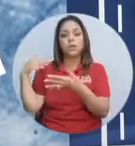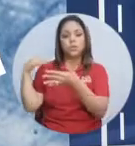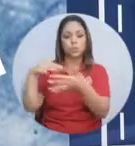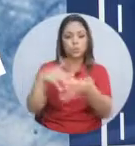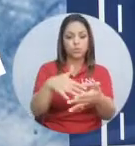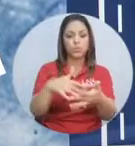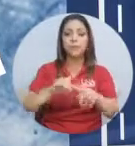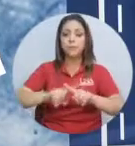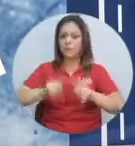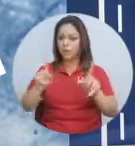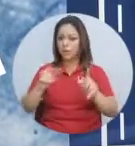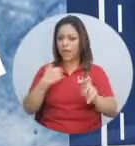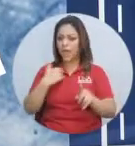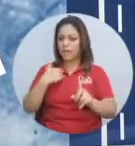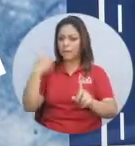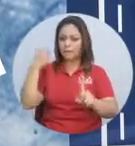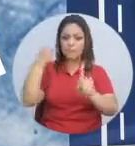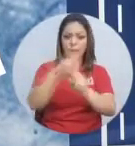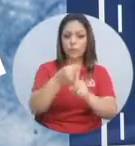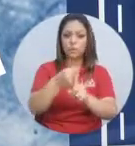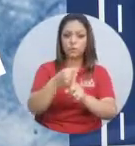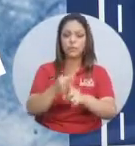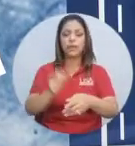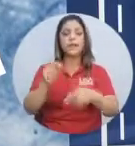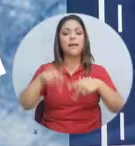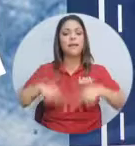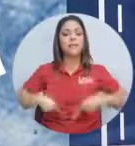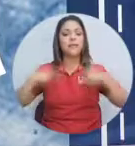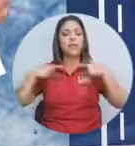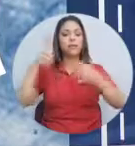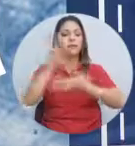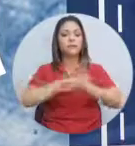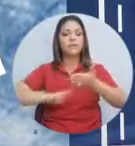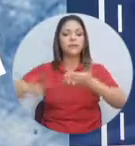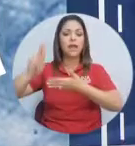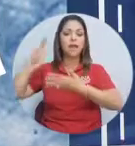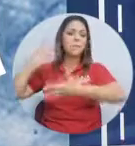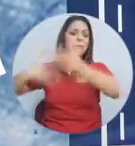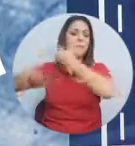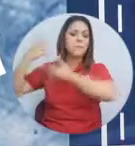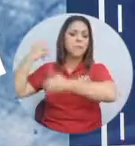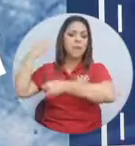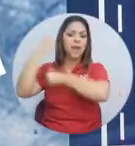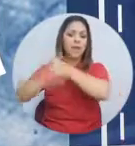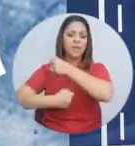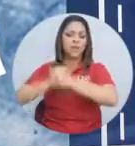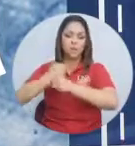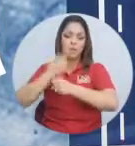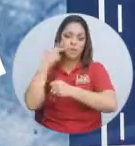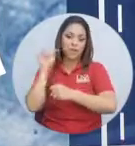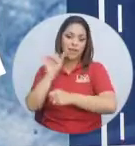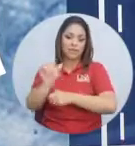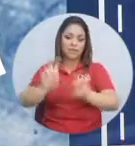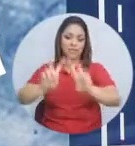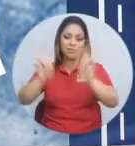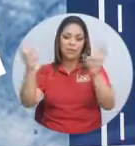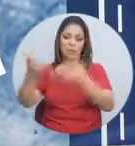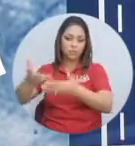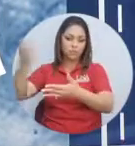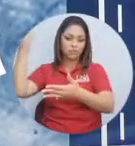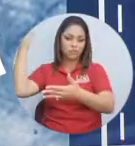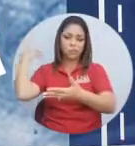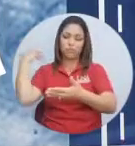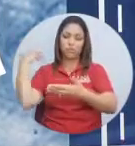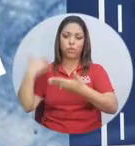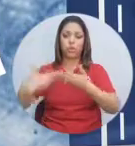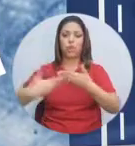al respecto. El impacto que esto ha tenido en la vida universitaria por años, porque el tema del bullying y el ciberbullying pues es algo de